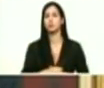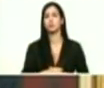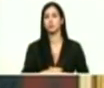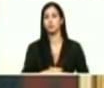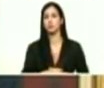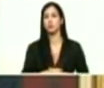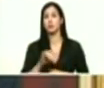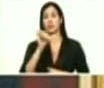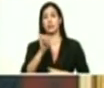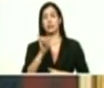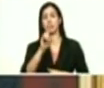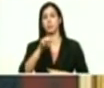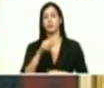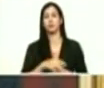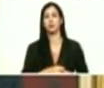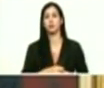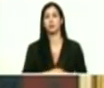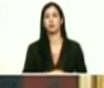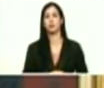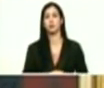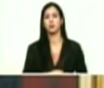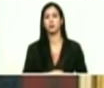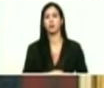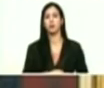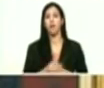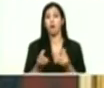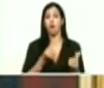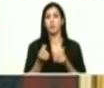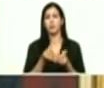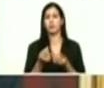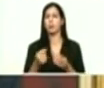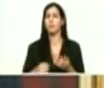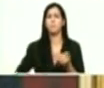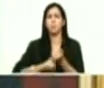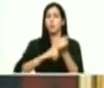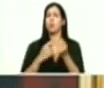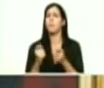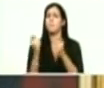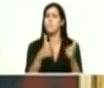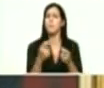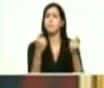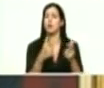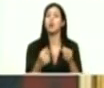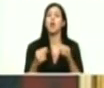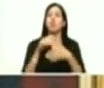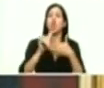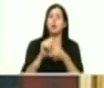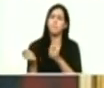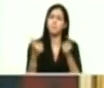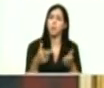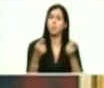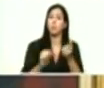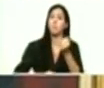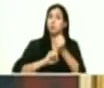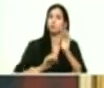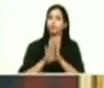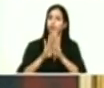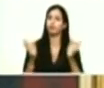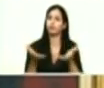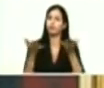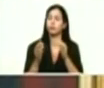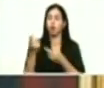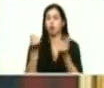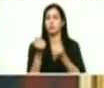y de la acupuntura económica de inyección de dólares para producir para que la economía se mueva tiene tanta importancia